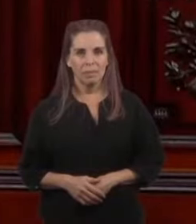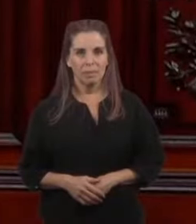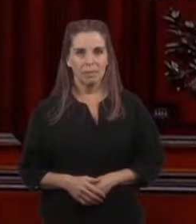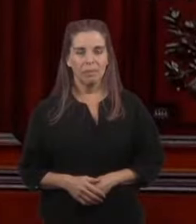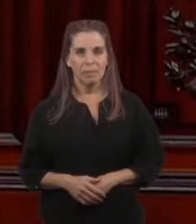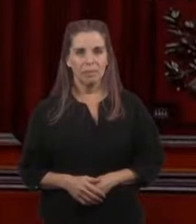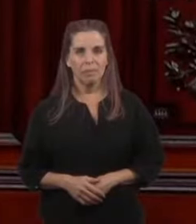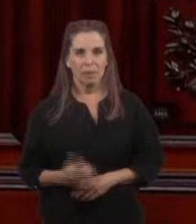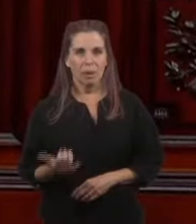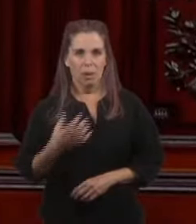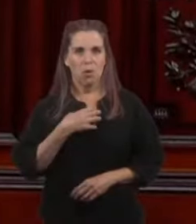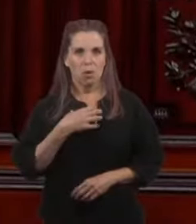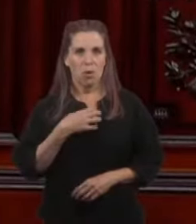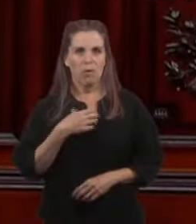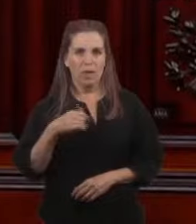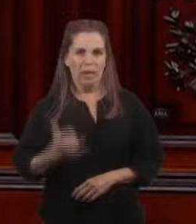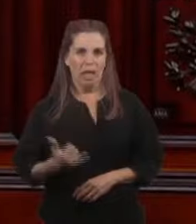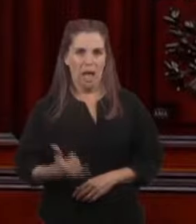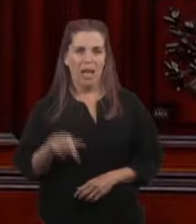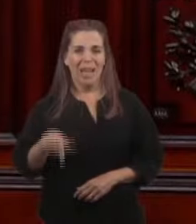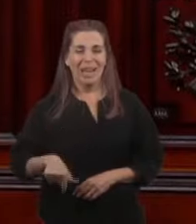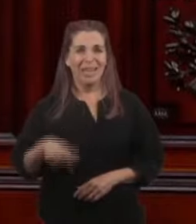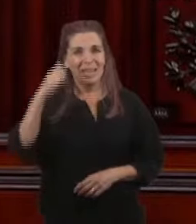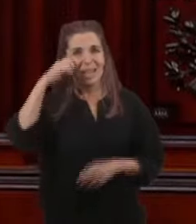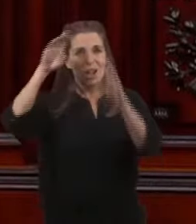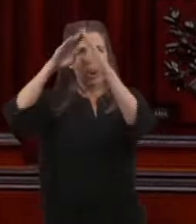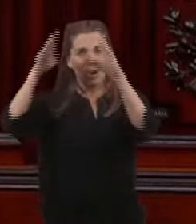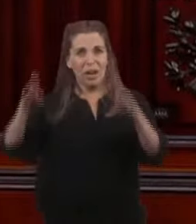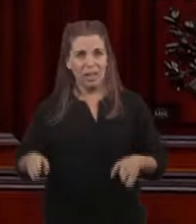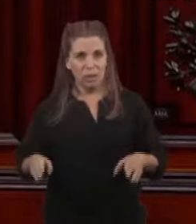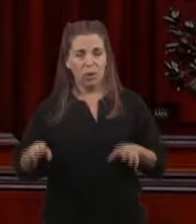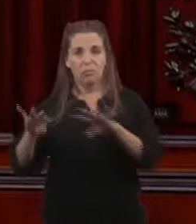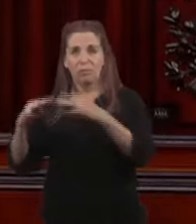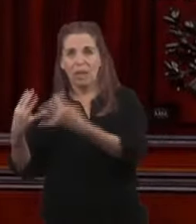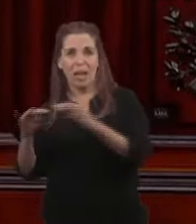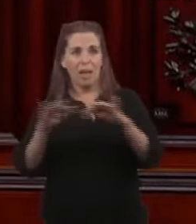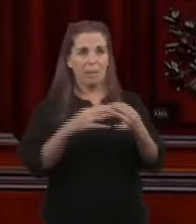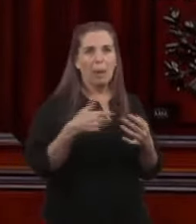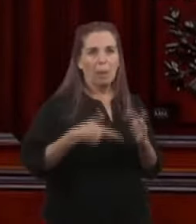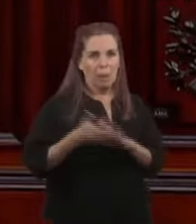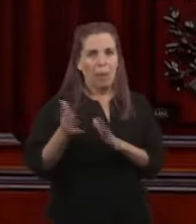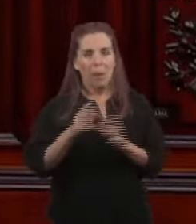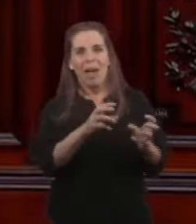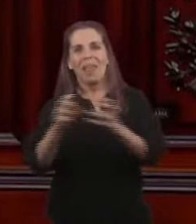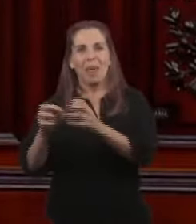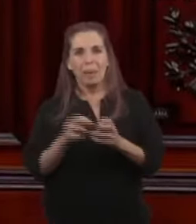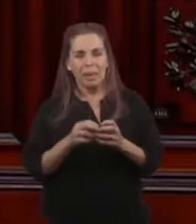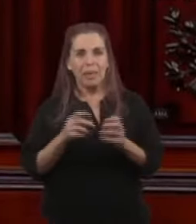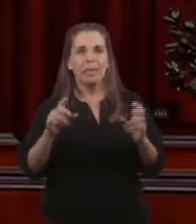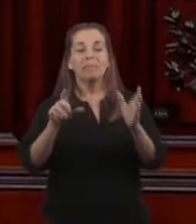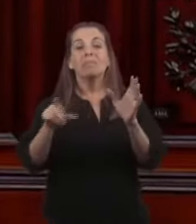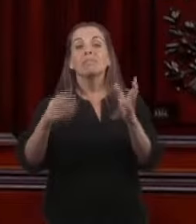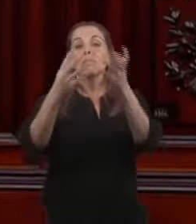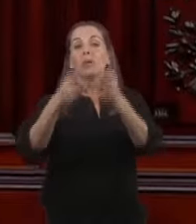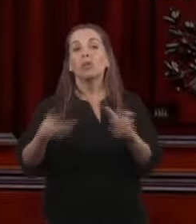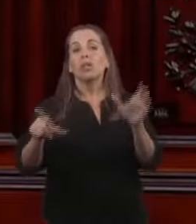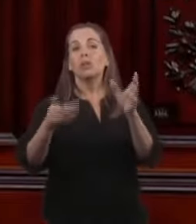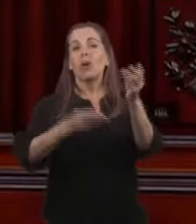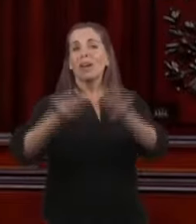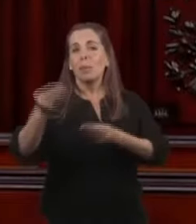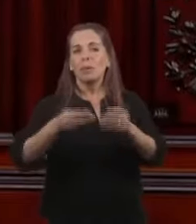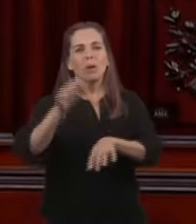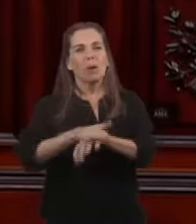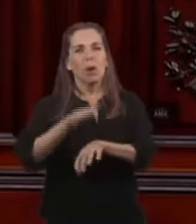Confío en que este honorable Congreso Nacional debatirá el proyecto de presupuesto nacional con la responsabilidad y la